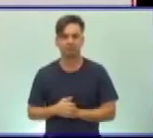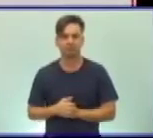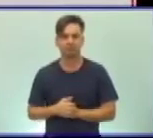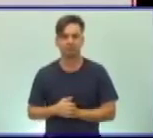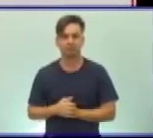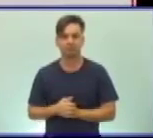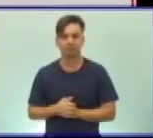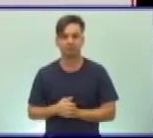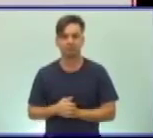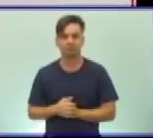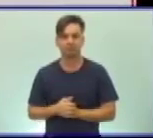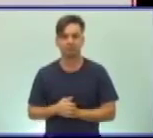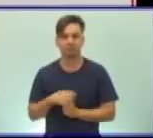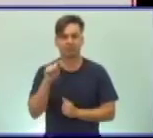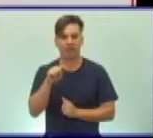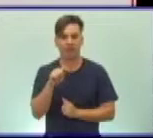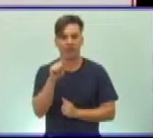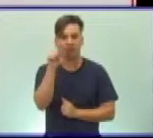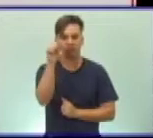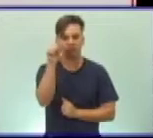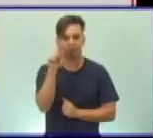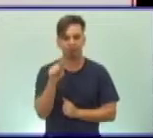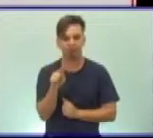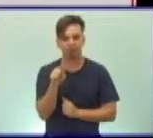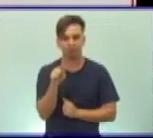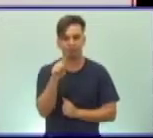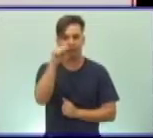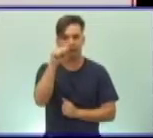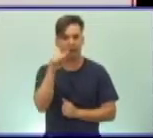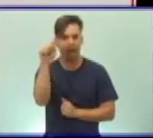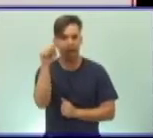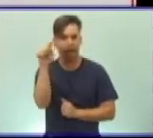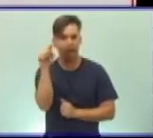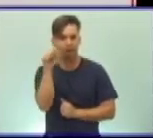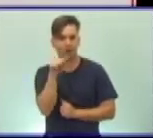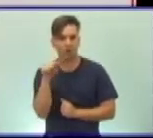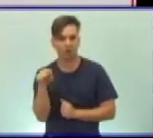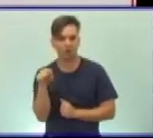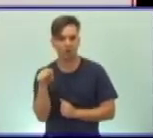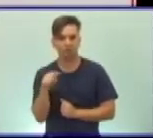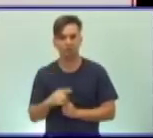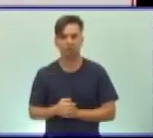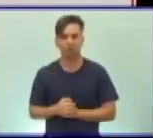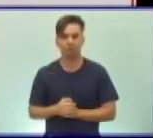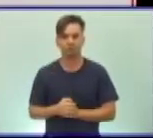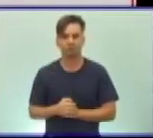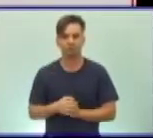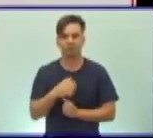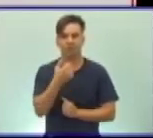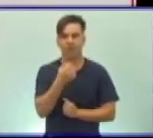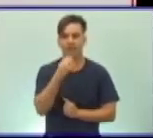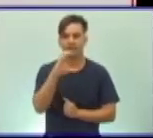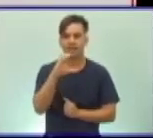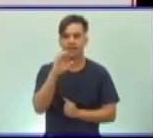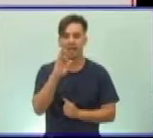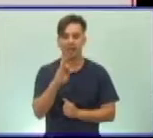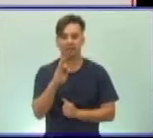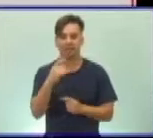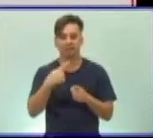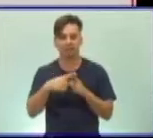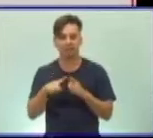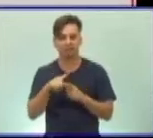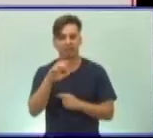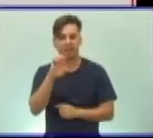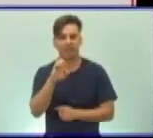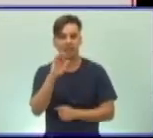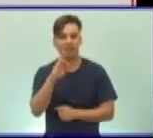Entonces aquí, ¿quiénes serían los ángulos rectos? Muy bien, el ángulo ACF y el ángulo